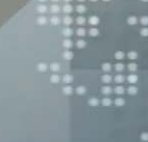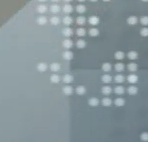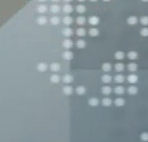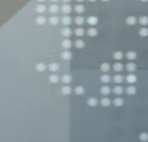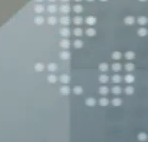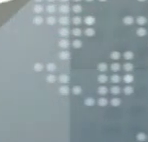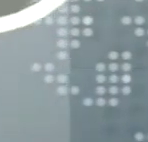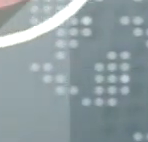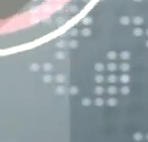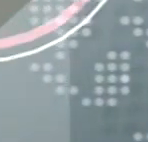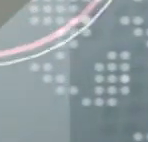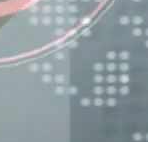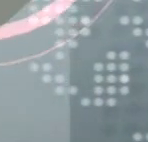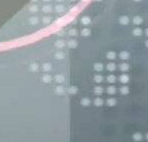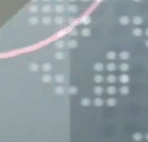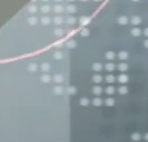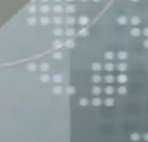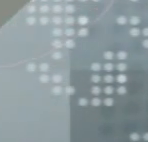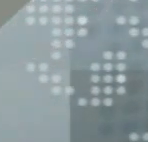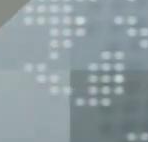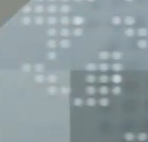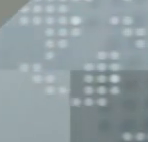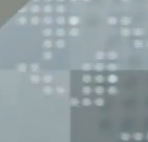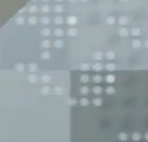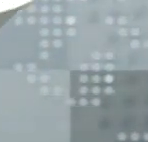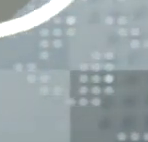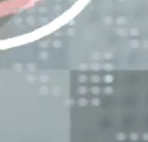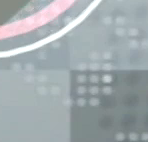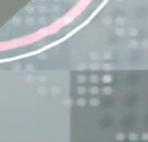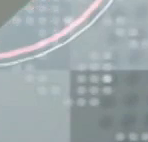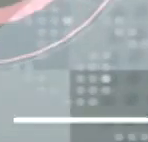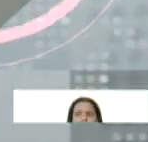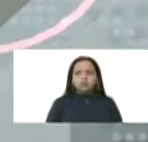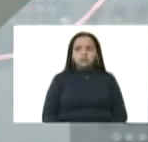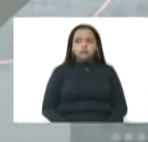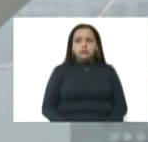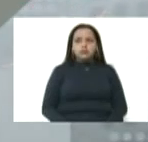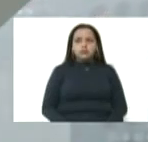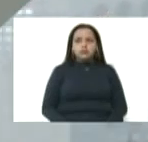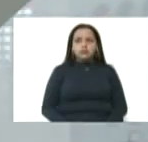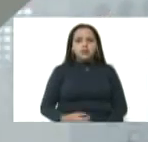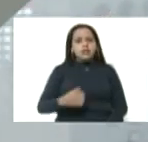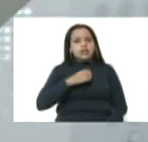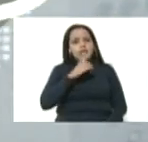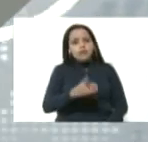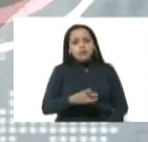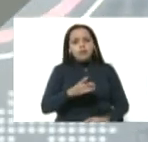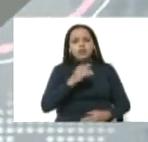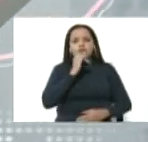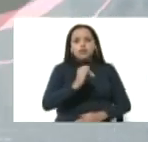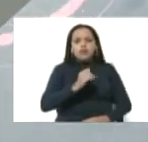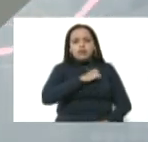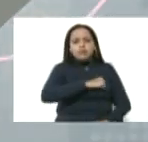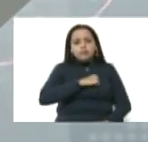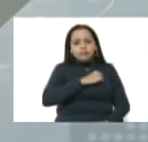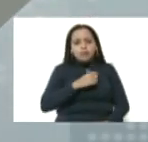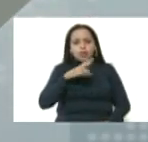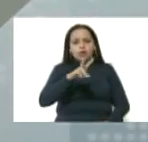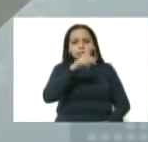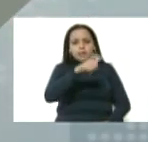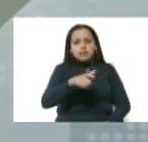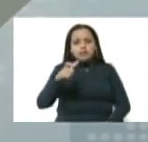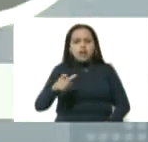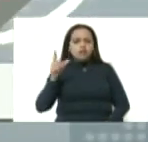y una señora víctima de la infección por COVID-19. El primero de estos casos es un señor